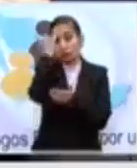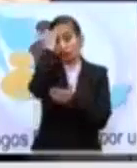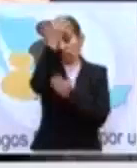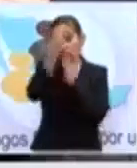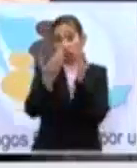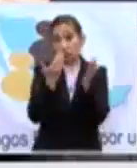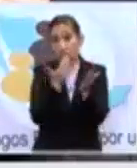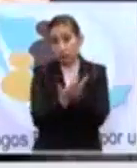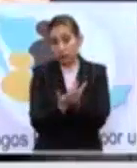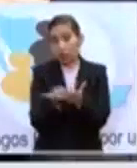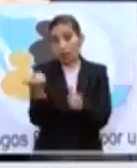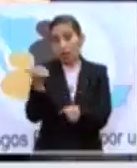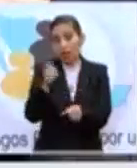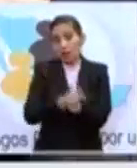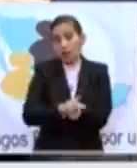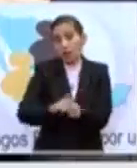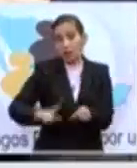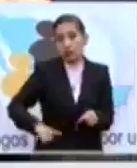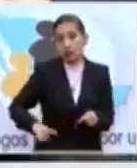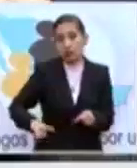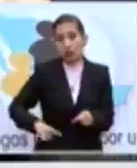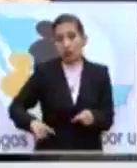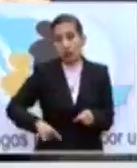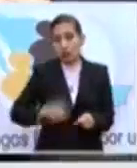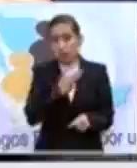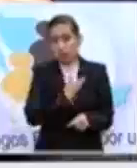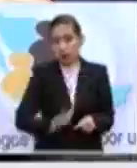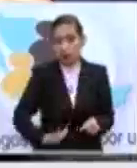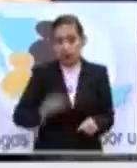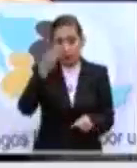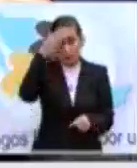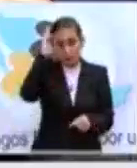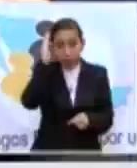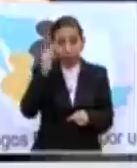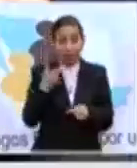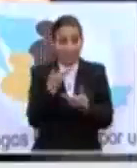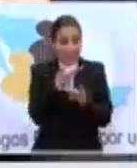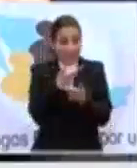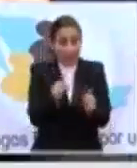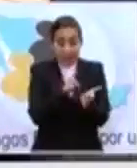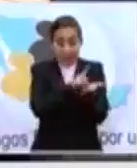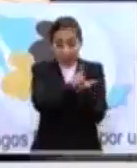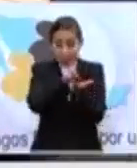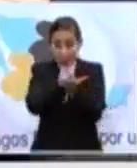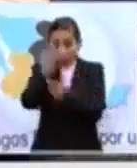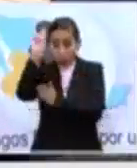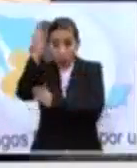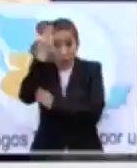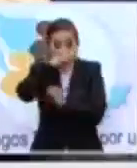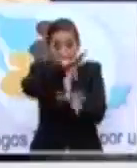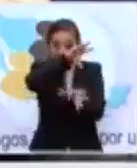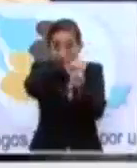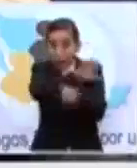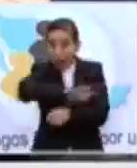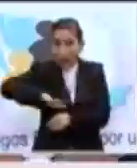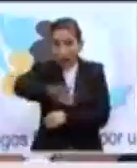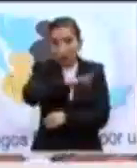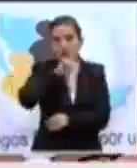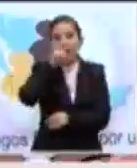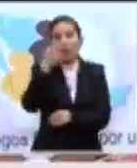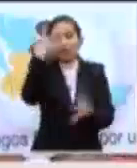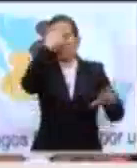propuesto la administración del presidente Peña Nieto. Ninguno de estos derechos son universales. Hay verdaderamente